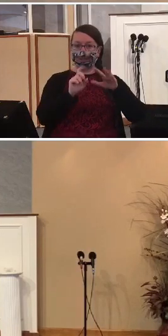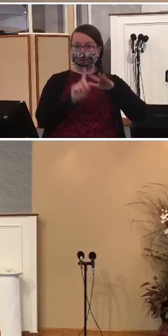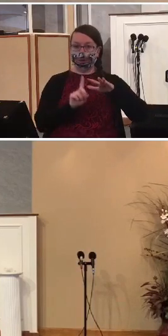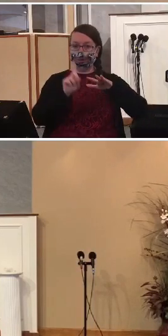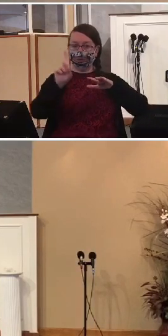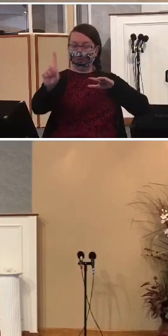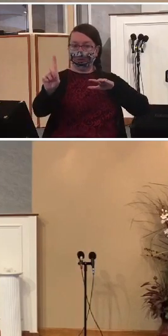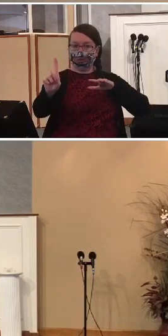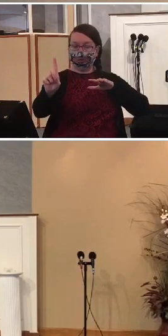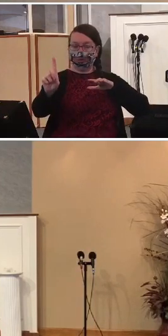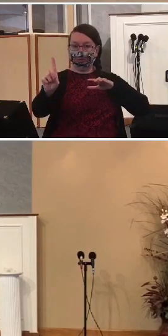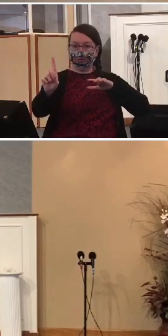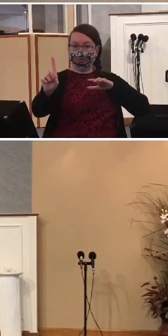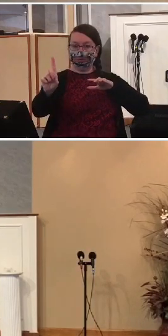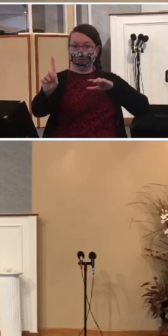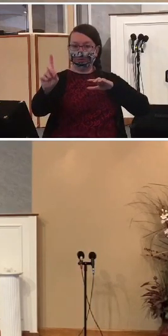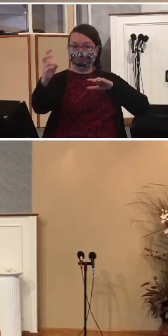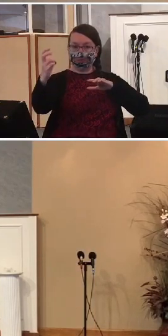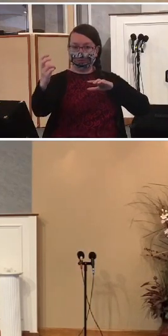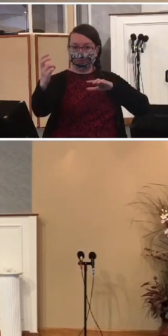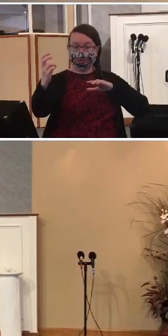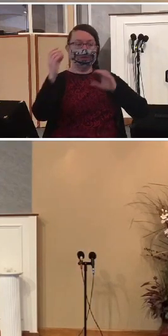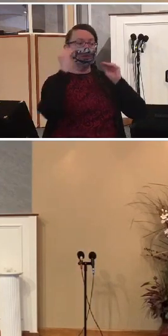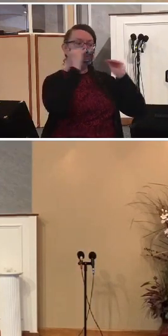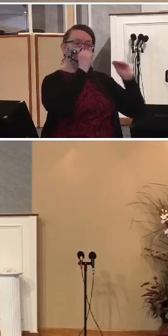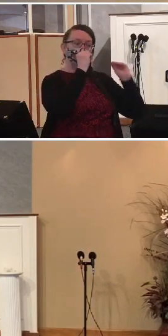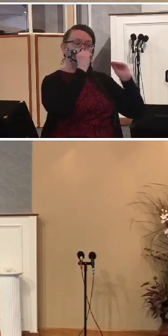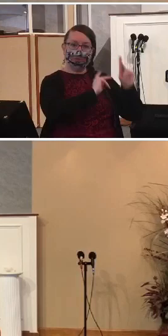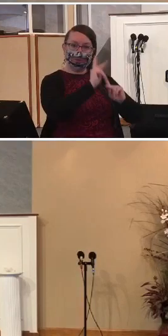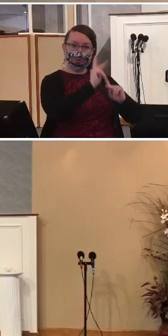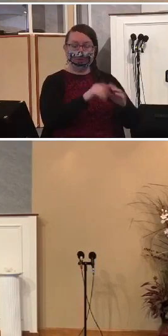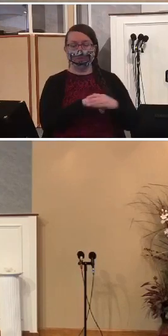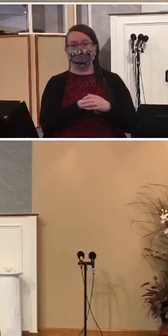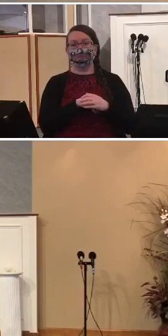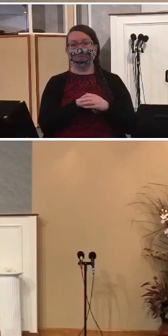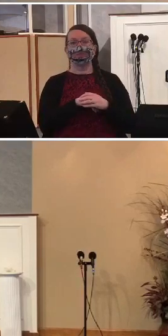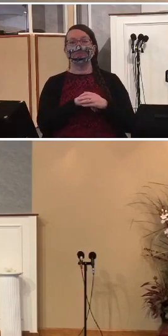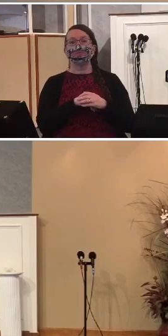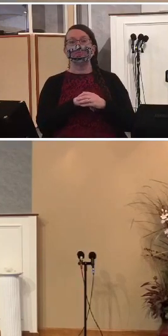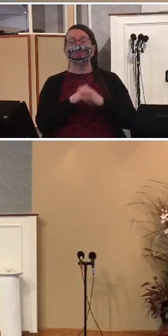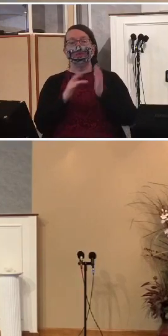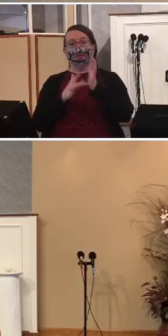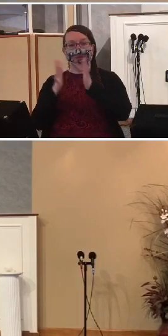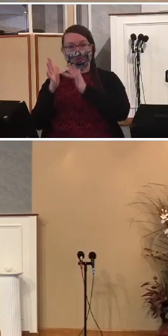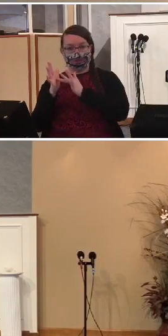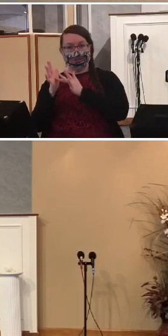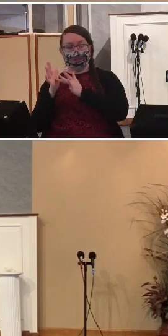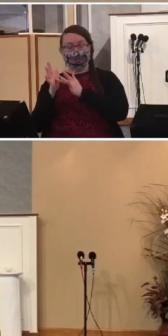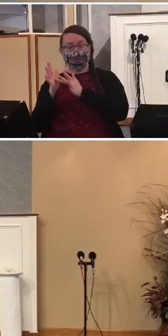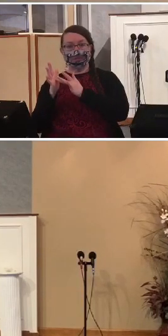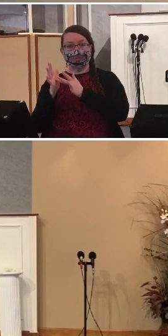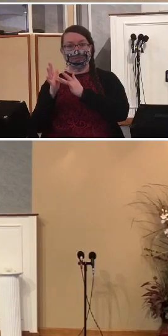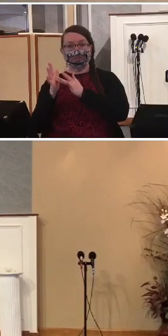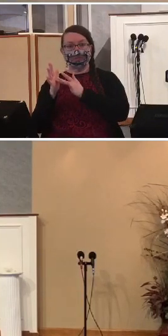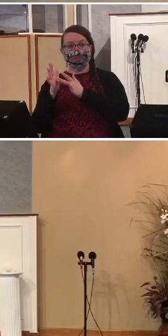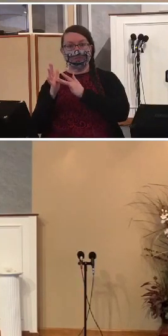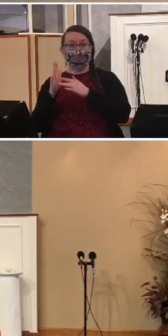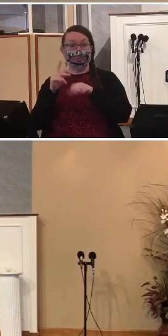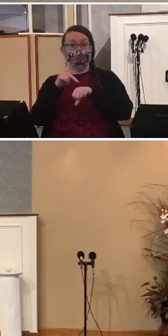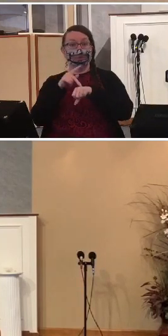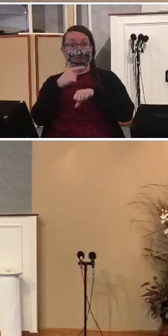para que yo pueda enseñarles? ¿Estás entendiendo la visión de esta fotografía? Pedro